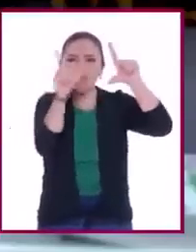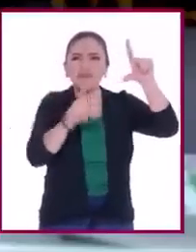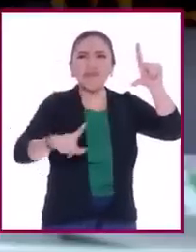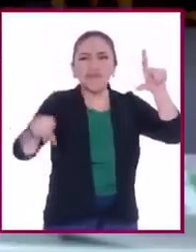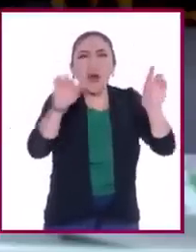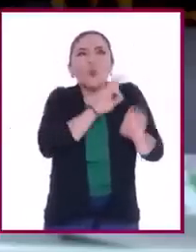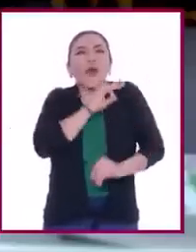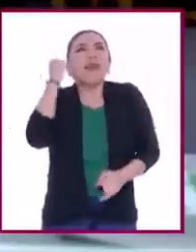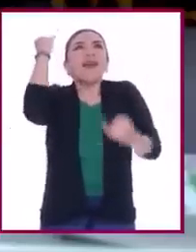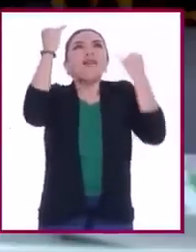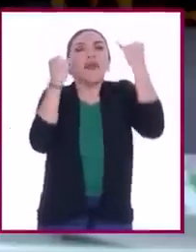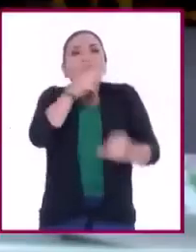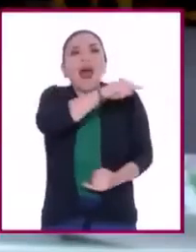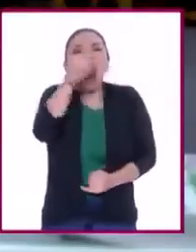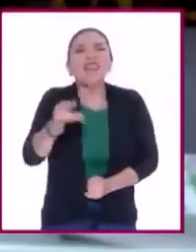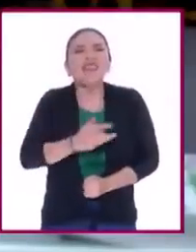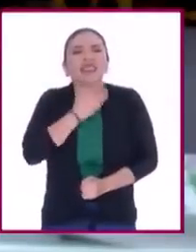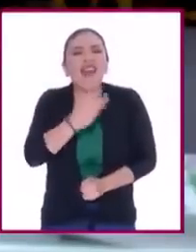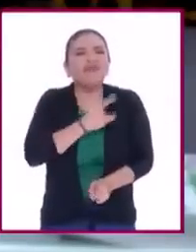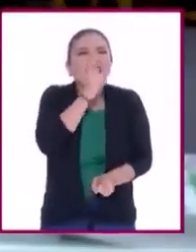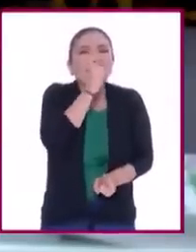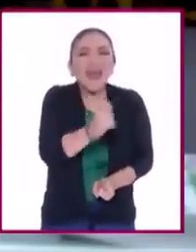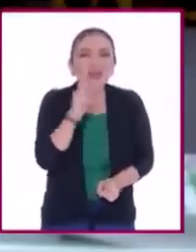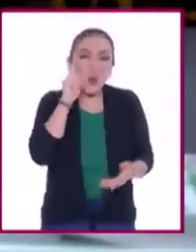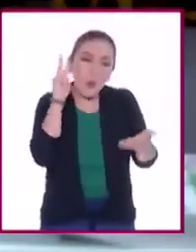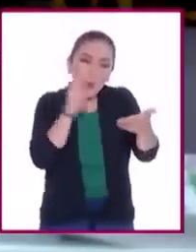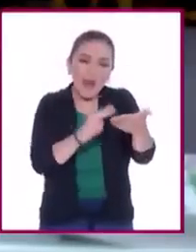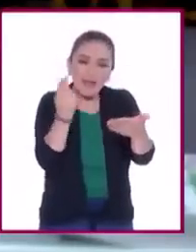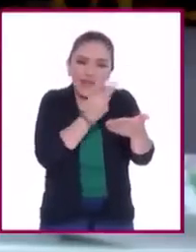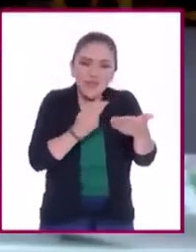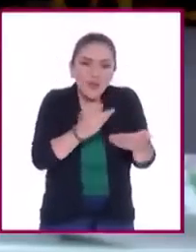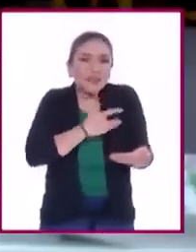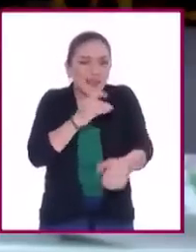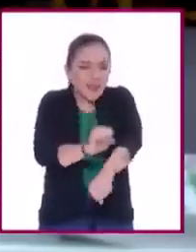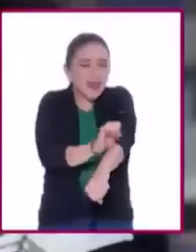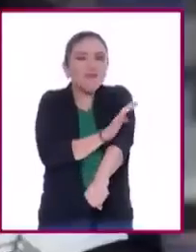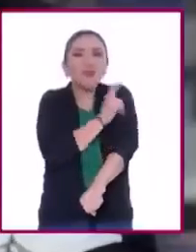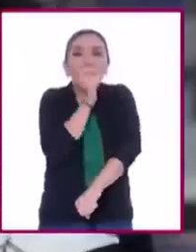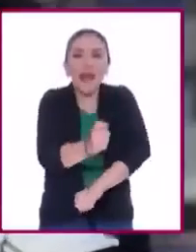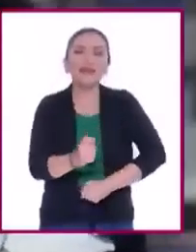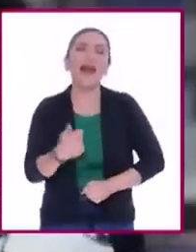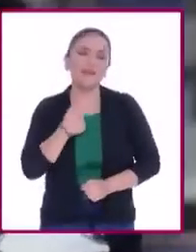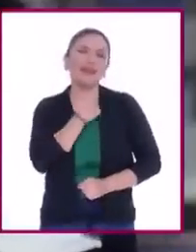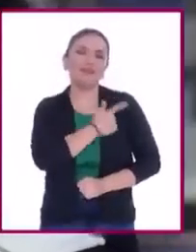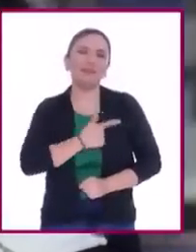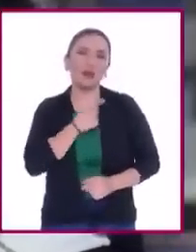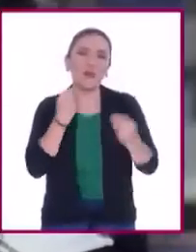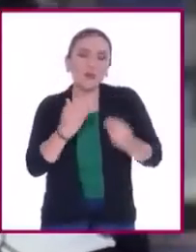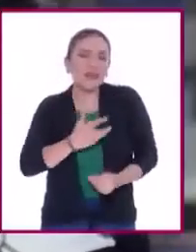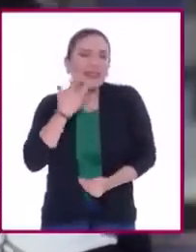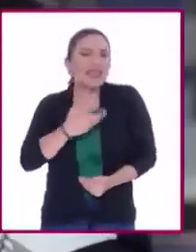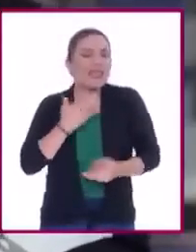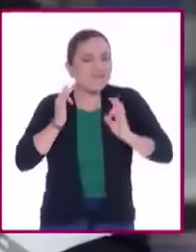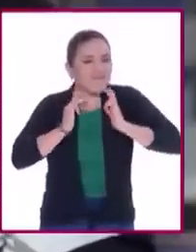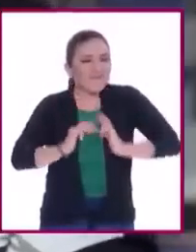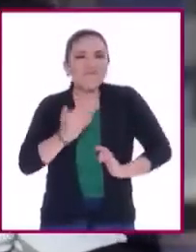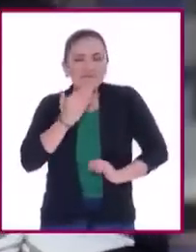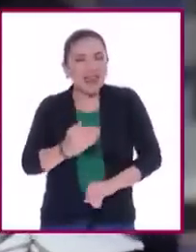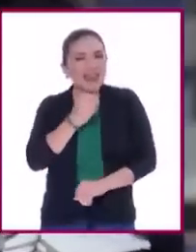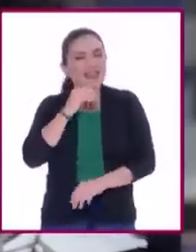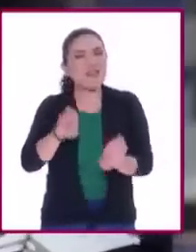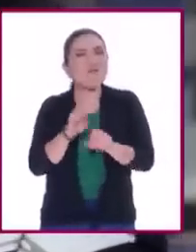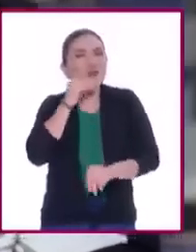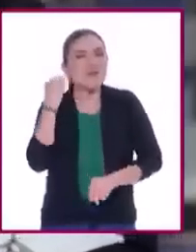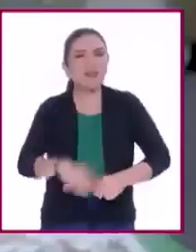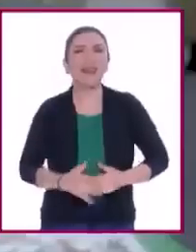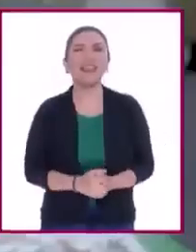y te imaginas cómo puede llegar a sentirse el niño a leerlo no Entonces sí me siento muy este pues muy satisfecha